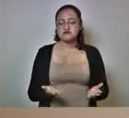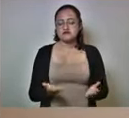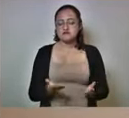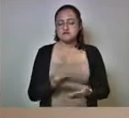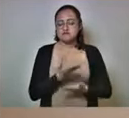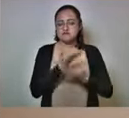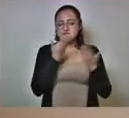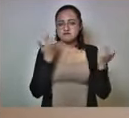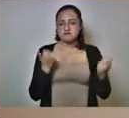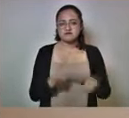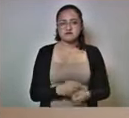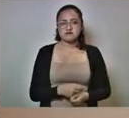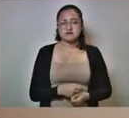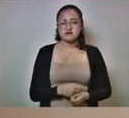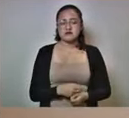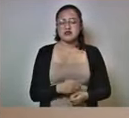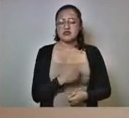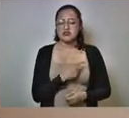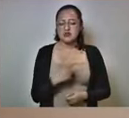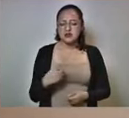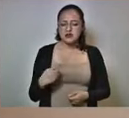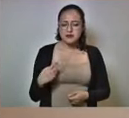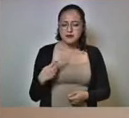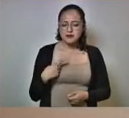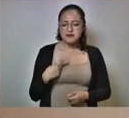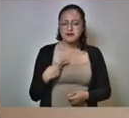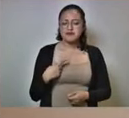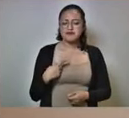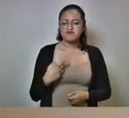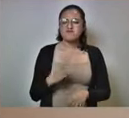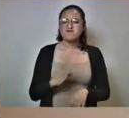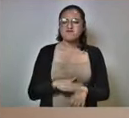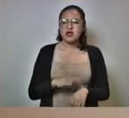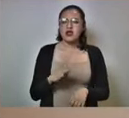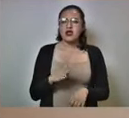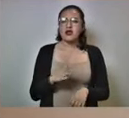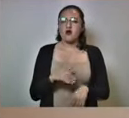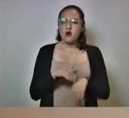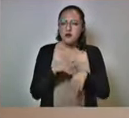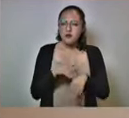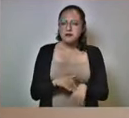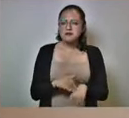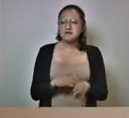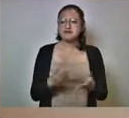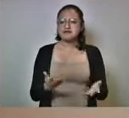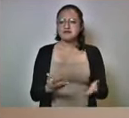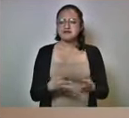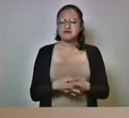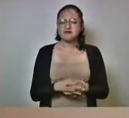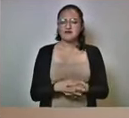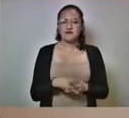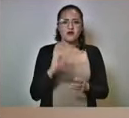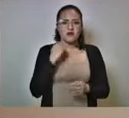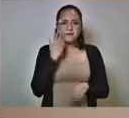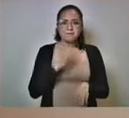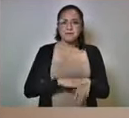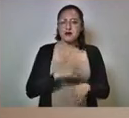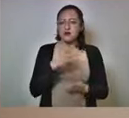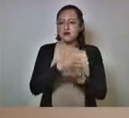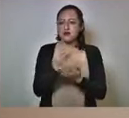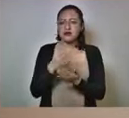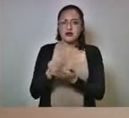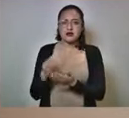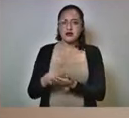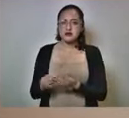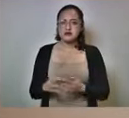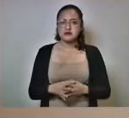Tenemos que disciplinarnos más. No queremos ver un contagio exponencial